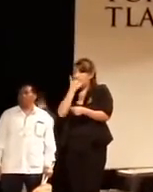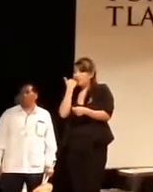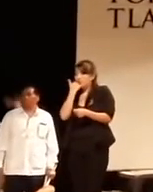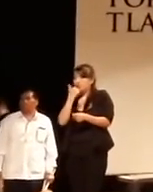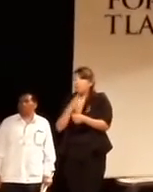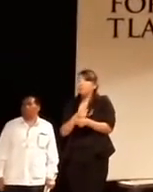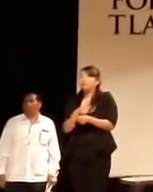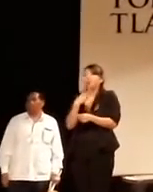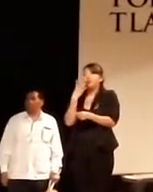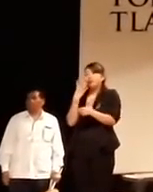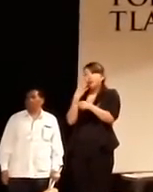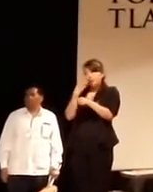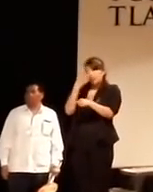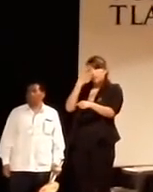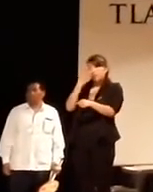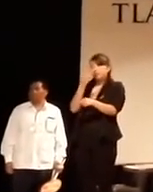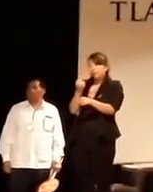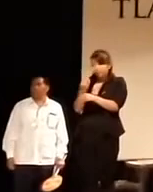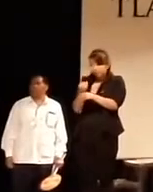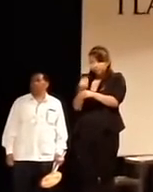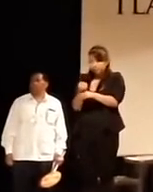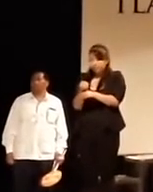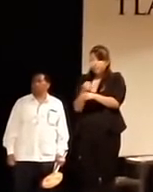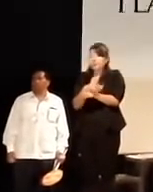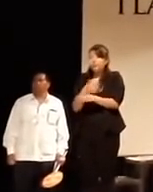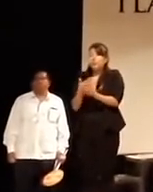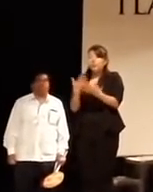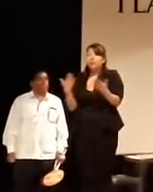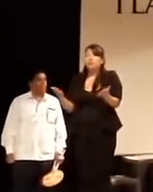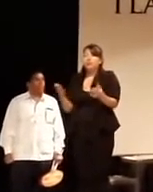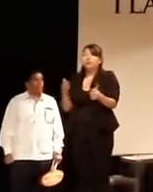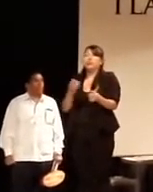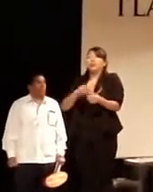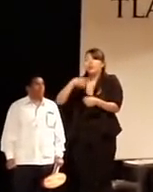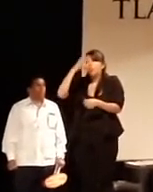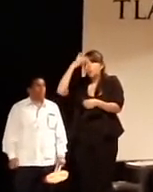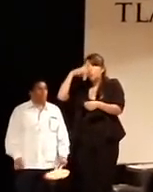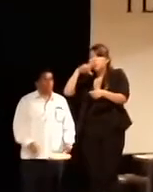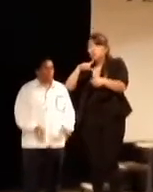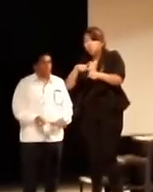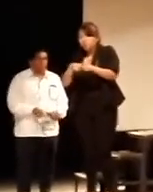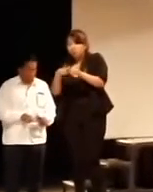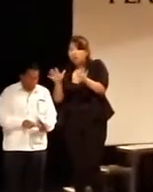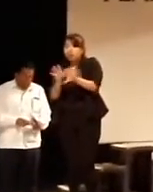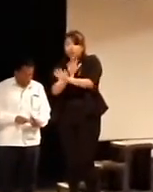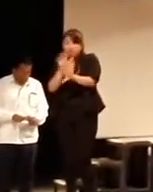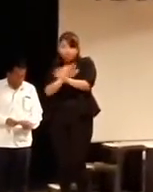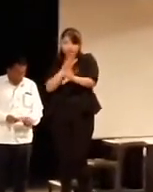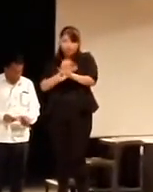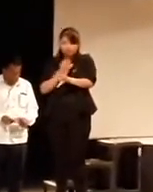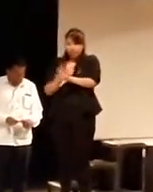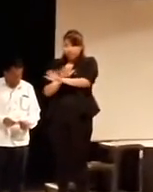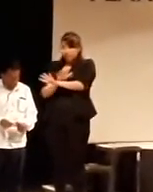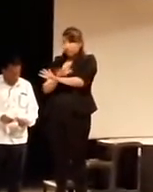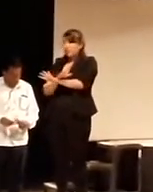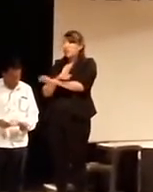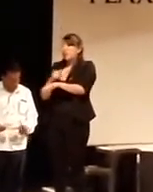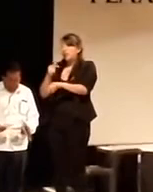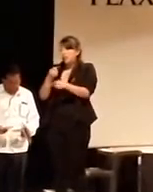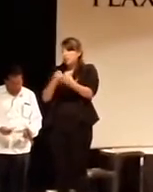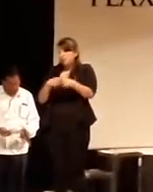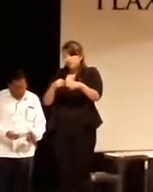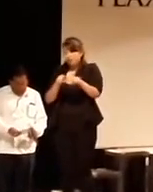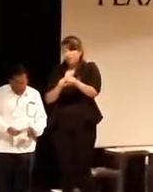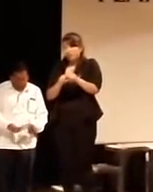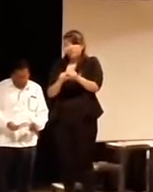Noveno, estamos en un momento de coyuntura, de utopía, de transformación de la república. Se nos